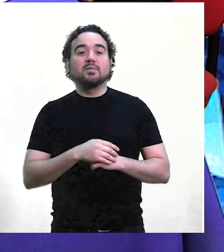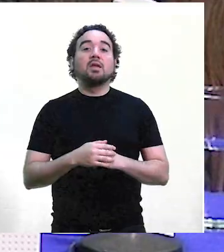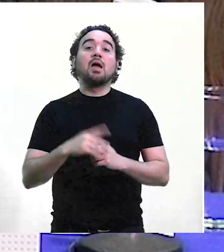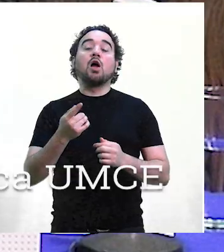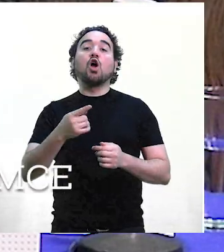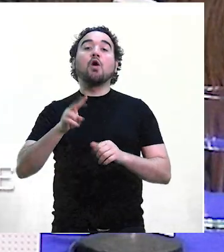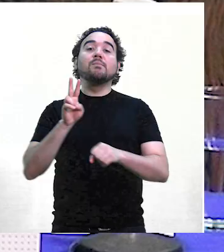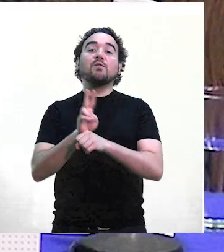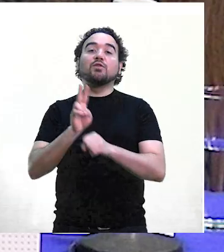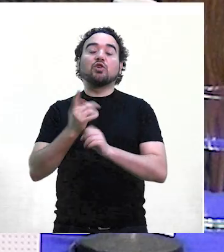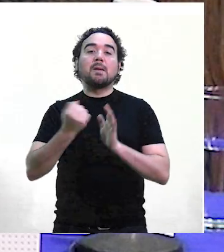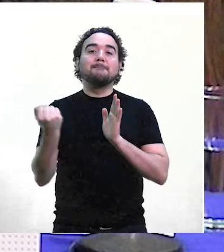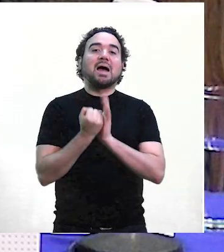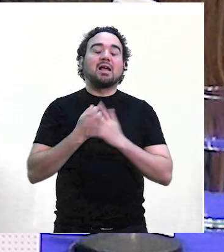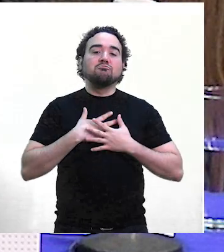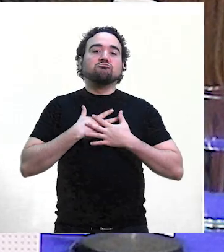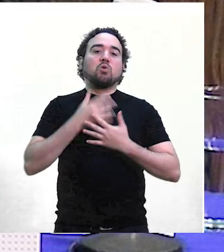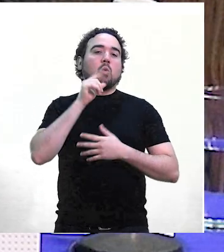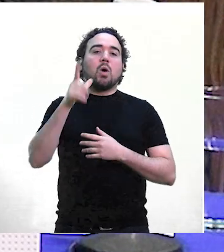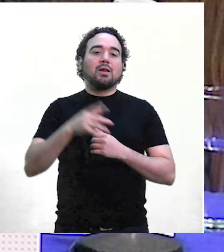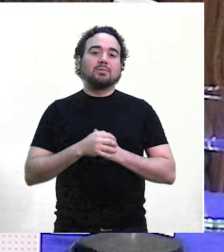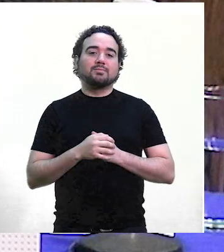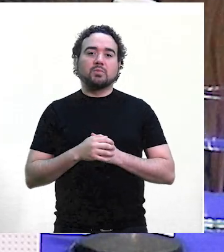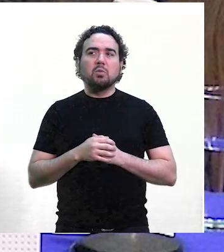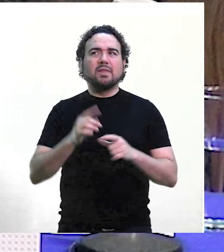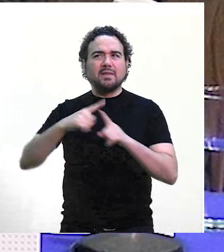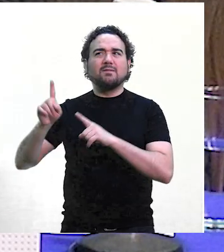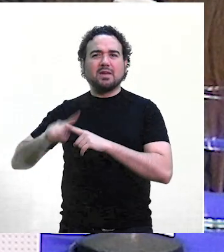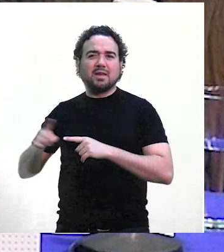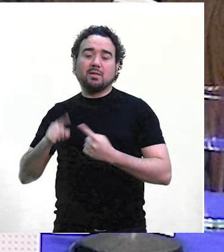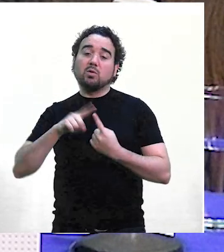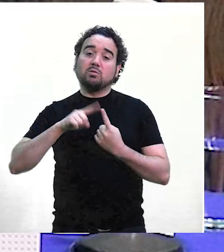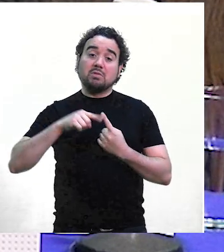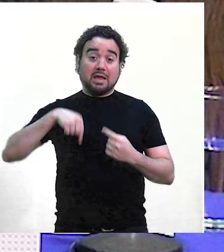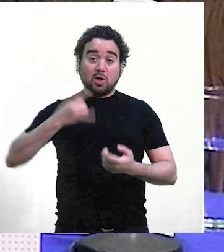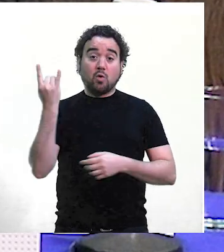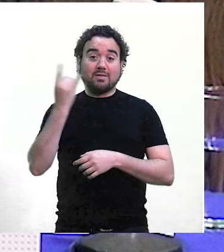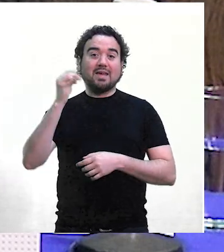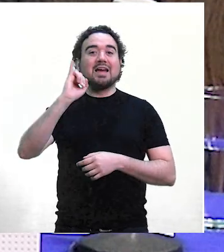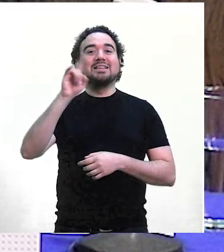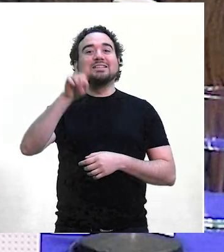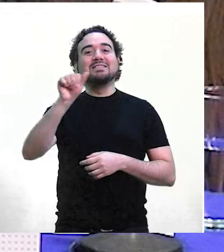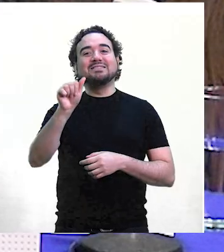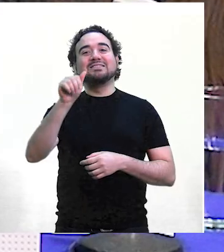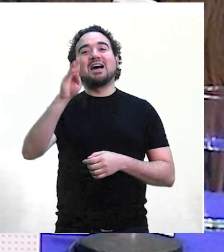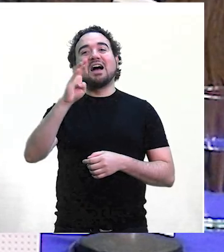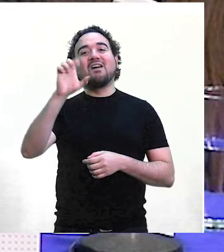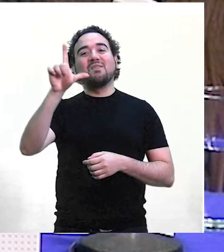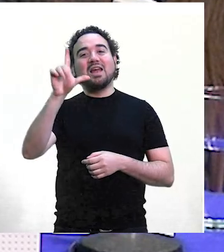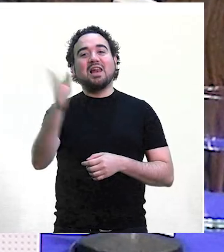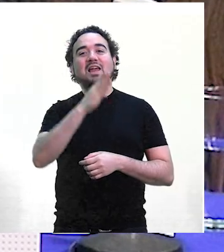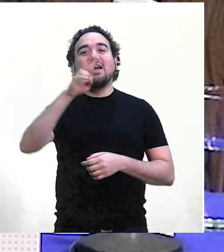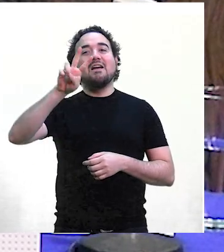es. Profesor o profesora que te marcó en tu vida. Varios profesores, la Isabel Vargas aquí en la UMCE,